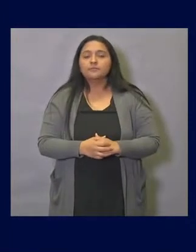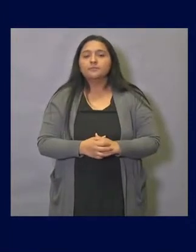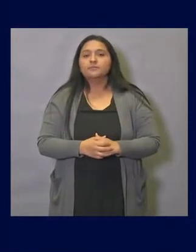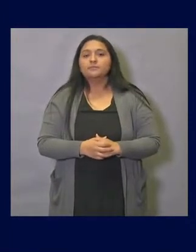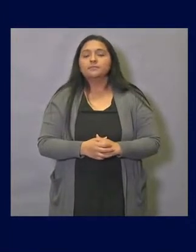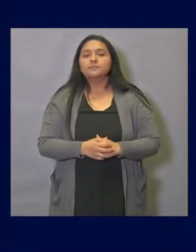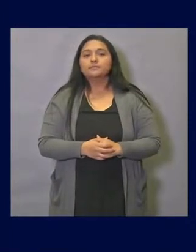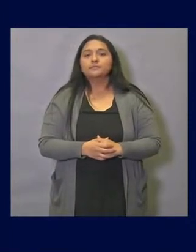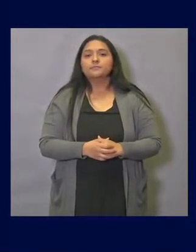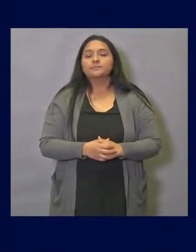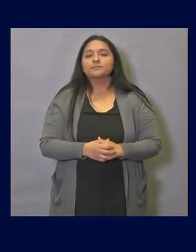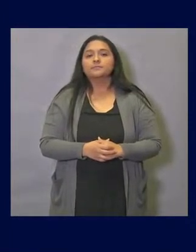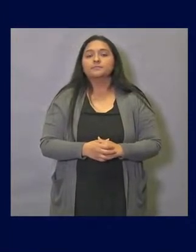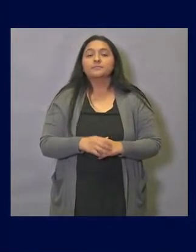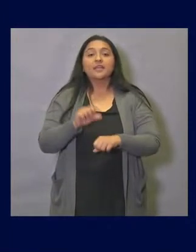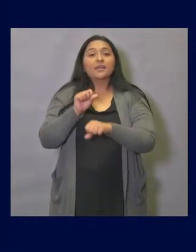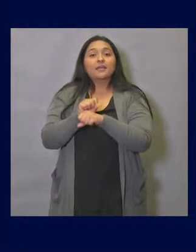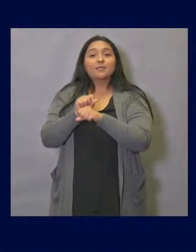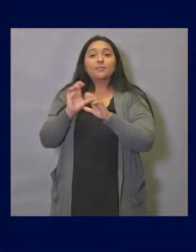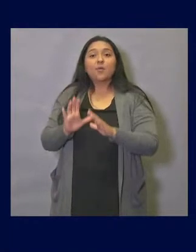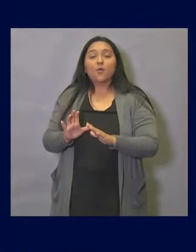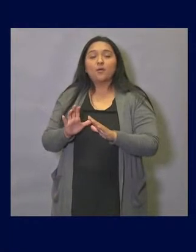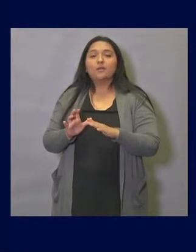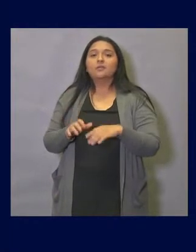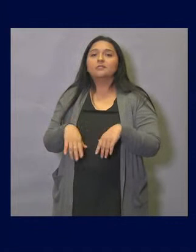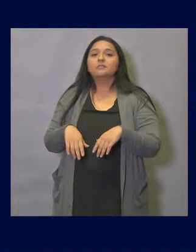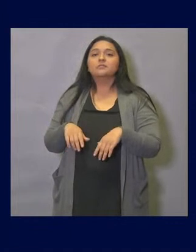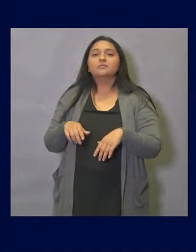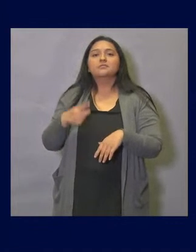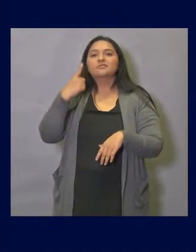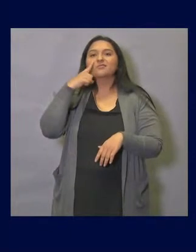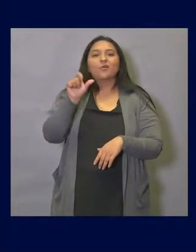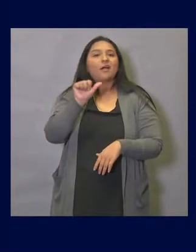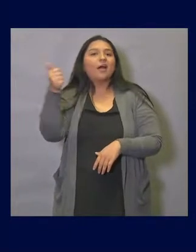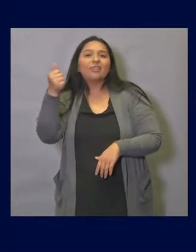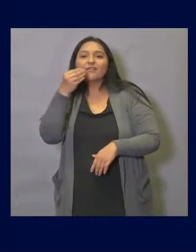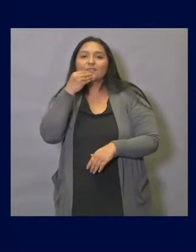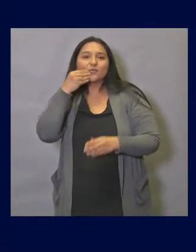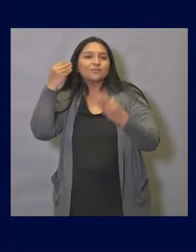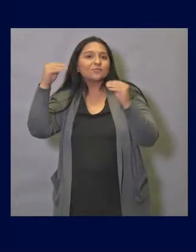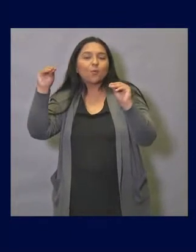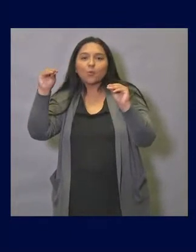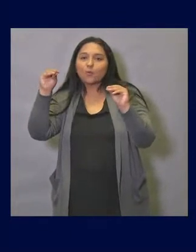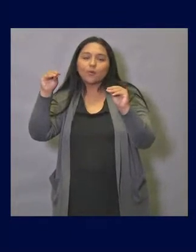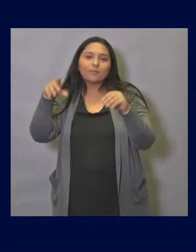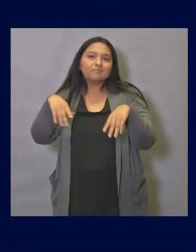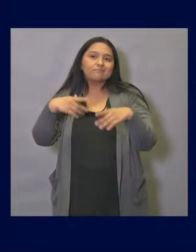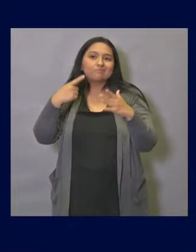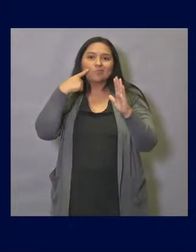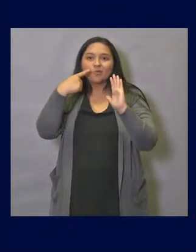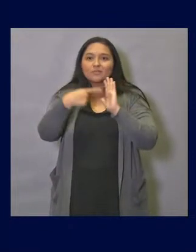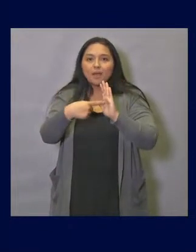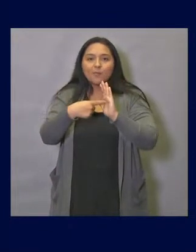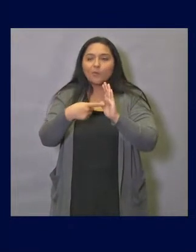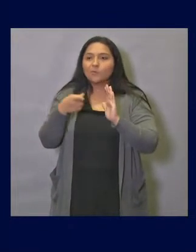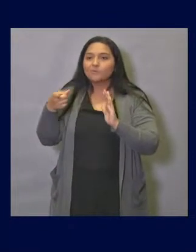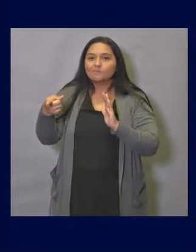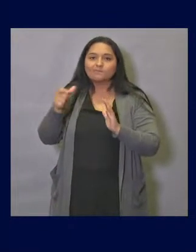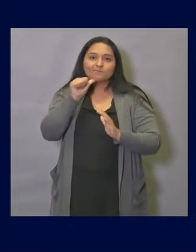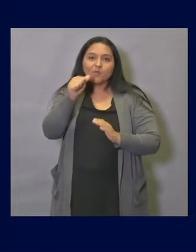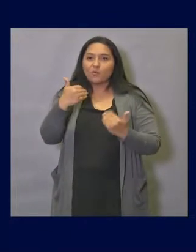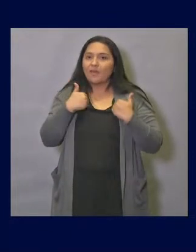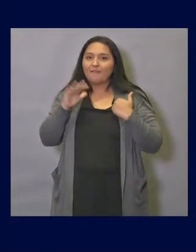Los trabajadores de las tiendas de abarrotes que no trabajen en una instalación que proporcione las vacunas a través de